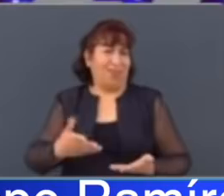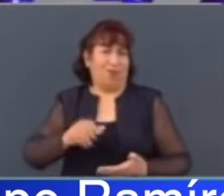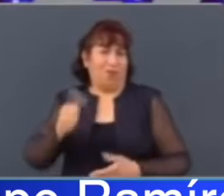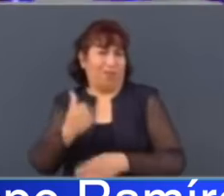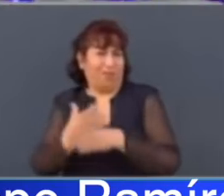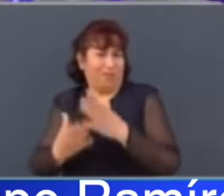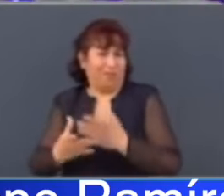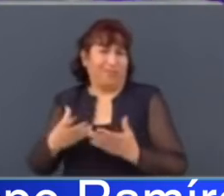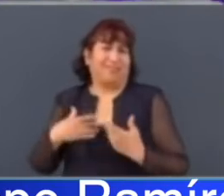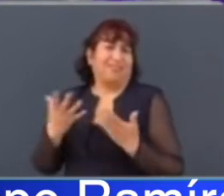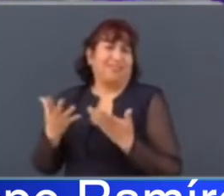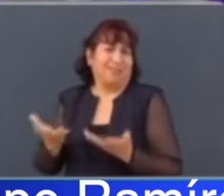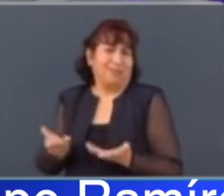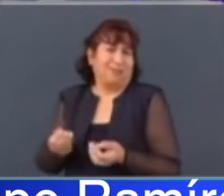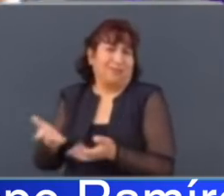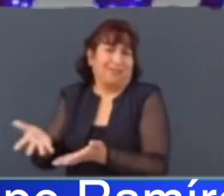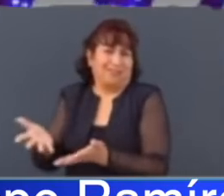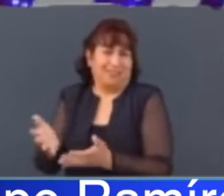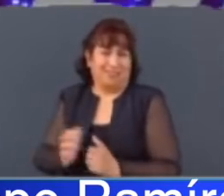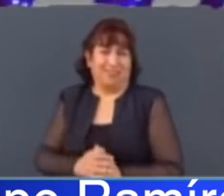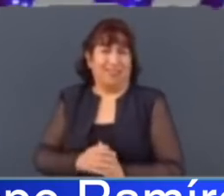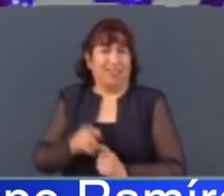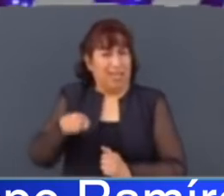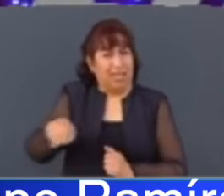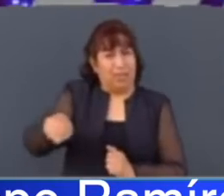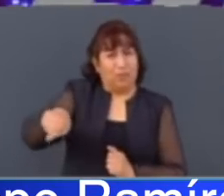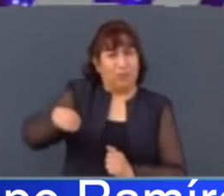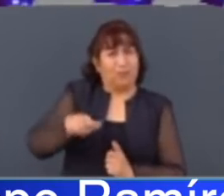cosas. Ellos